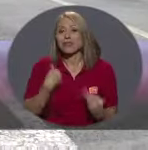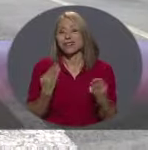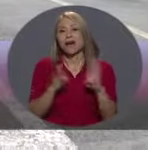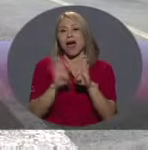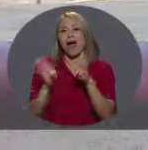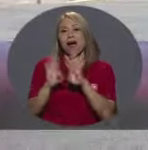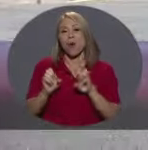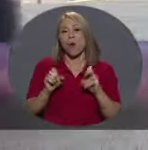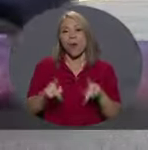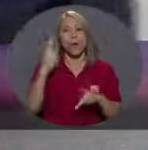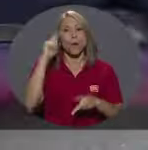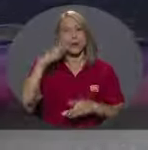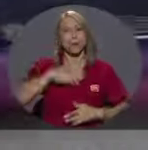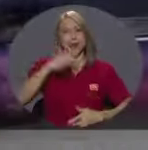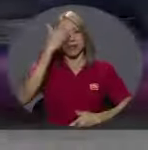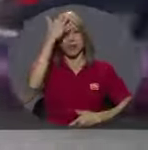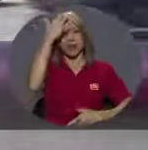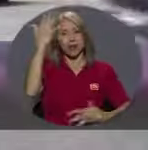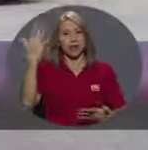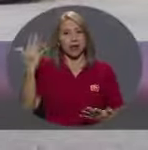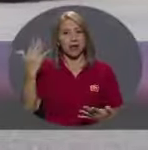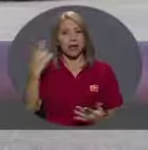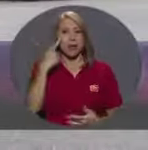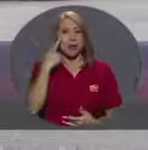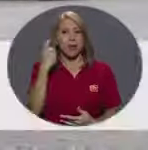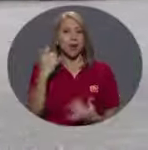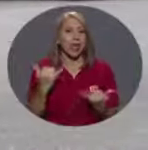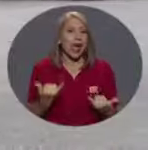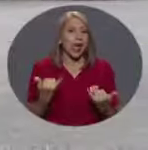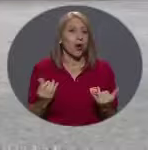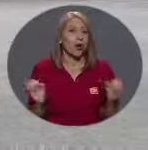enfermedad, porque ahora nadie, ¿cómo se llama?